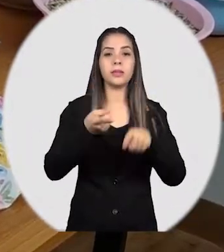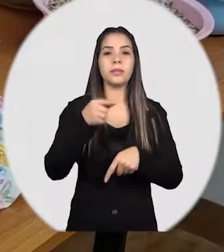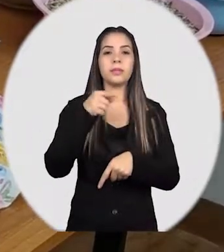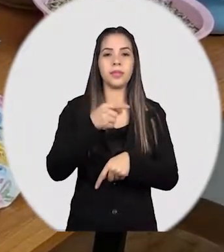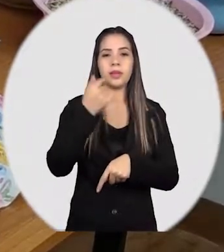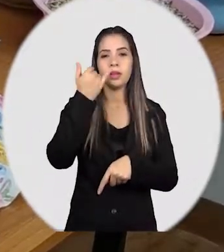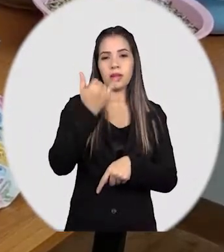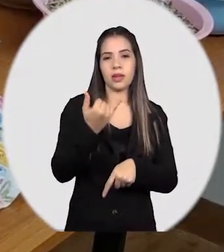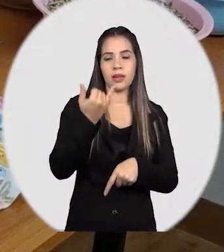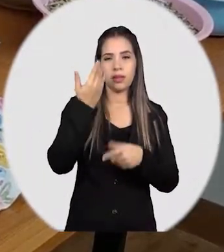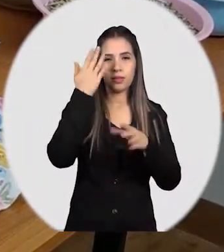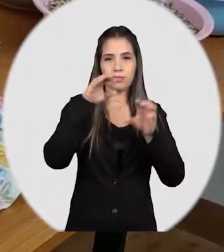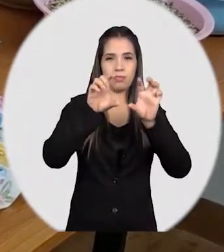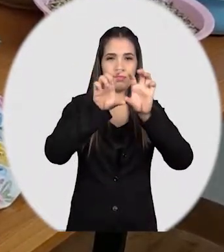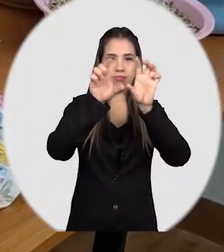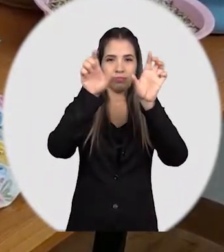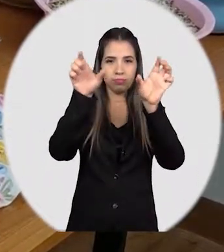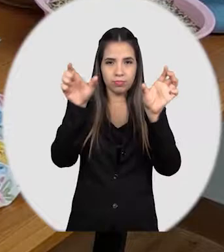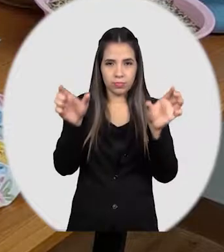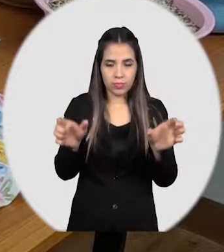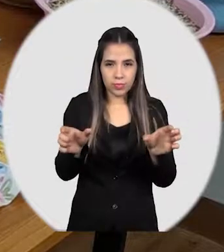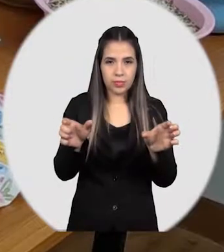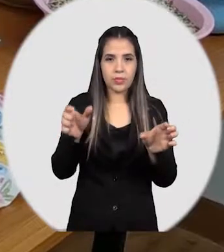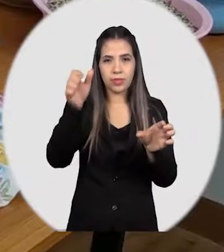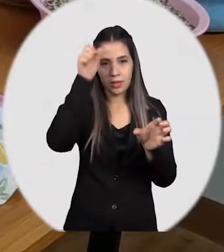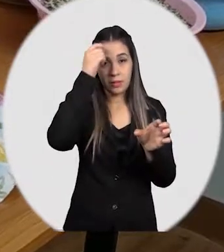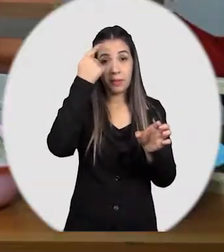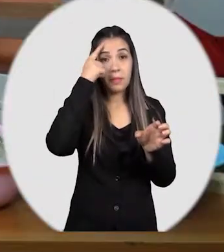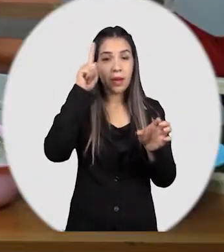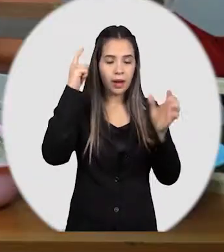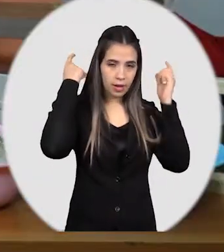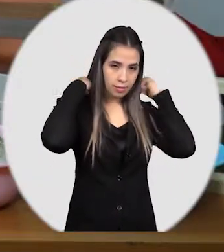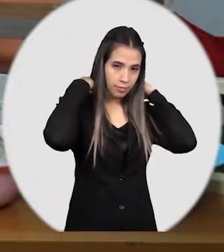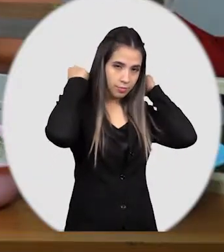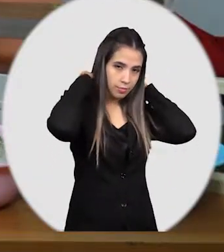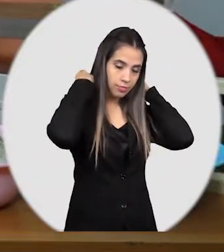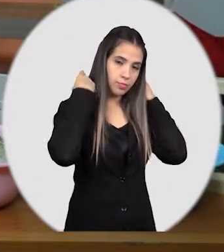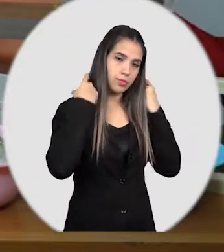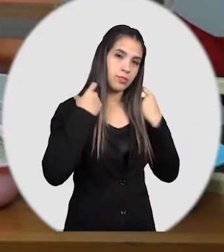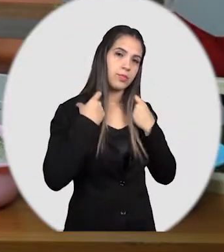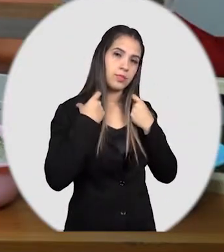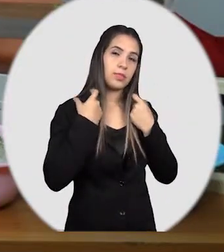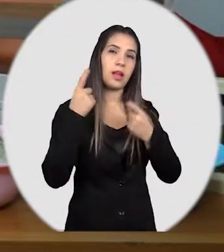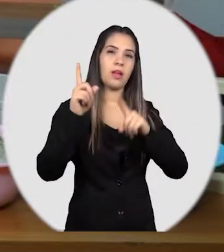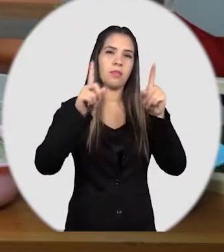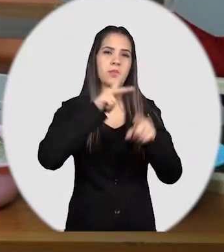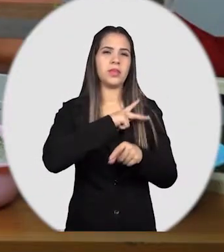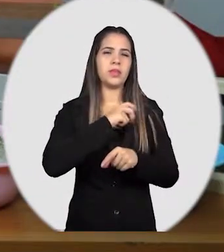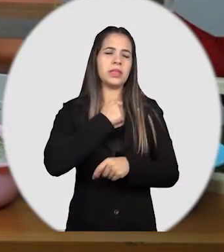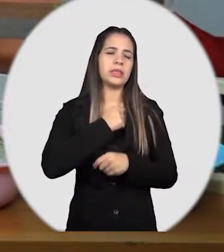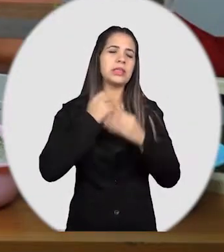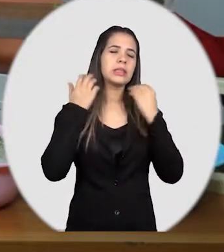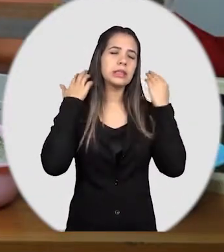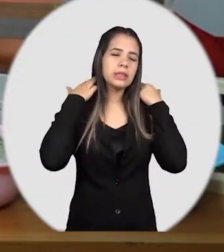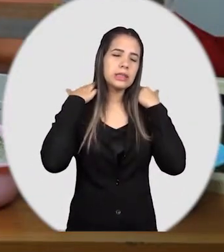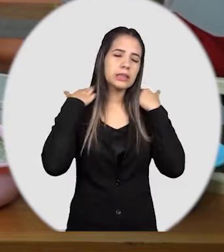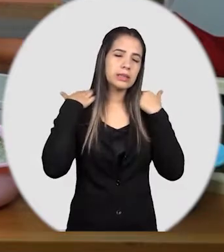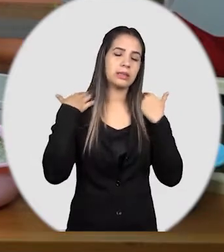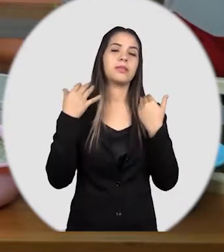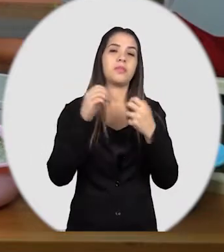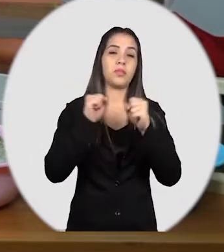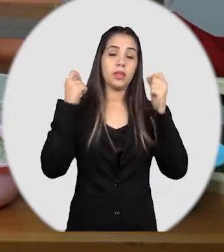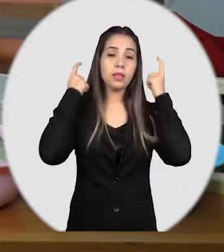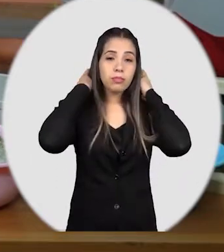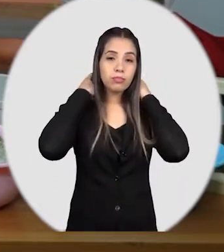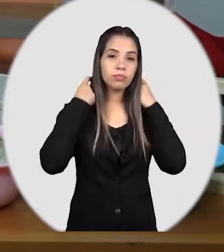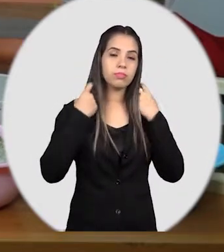que nos duele mucho el cuello. Son muy efectivas las cervicales, que tienen forma de U,